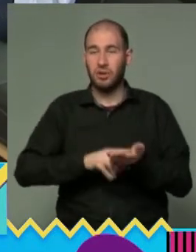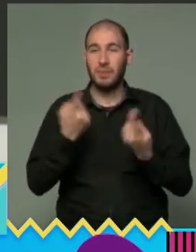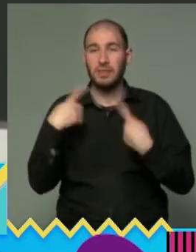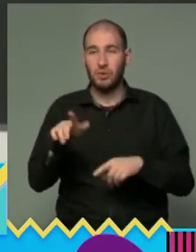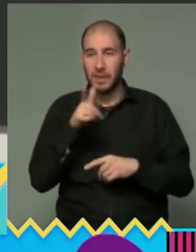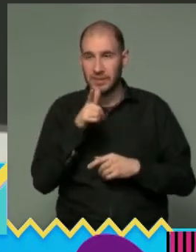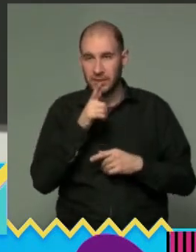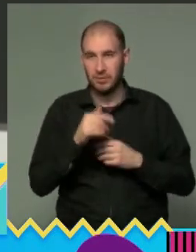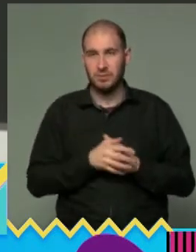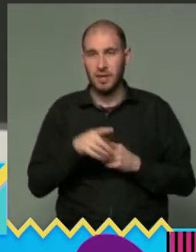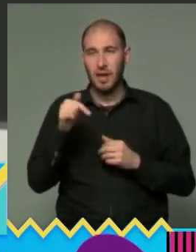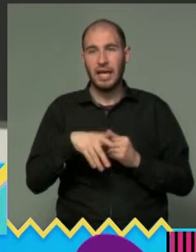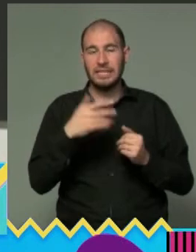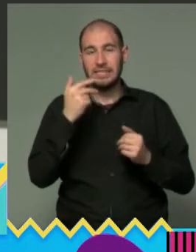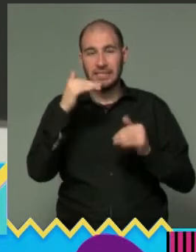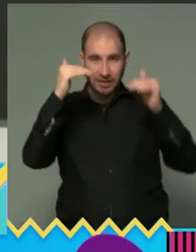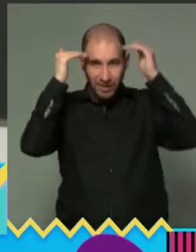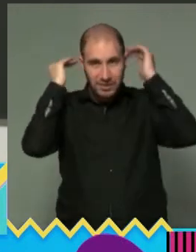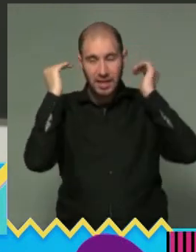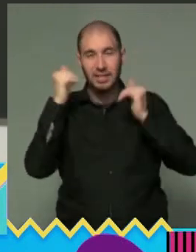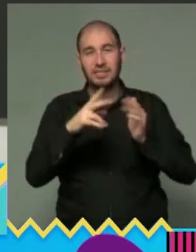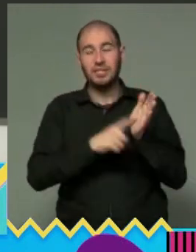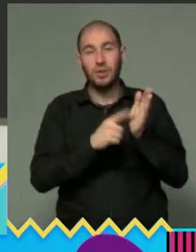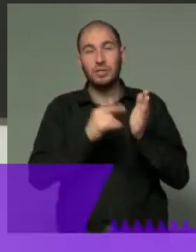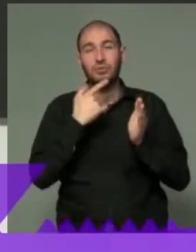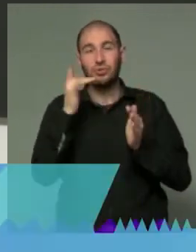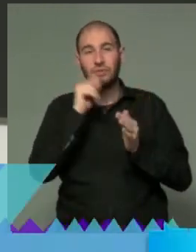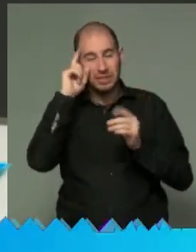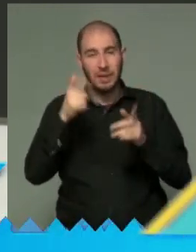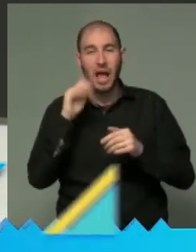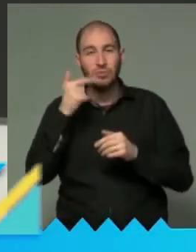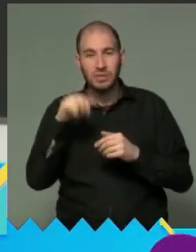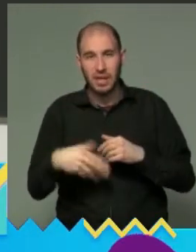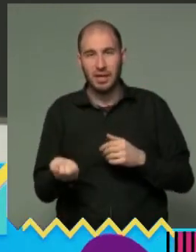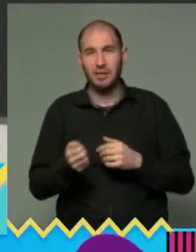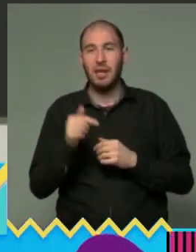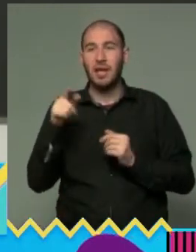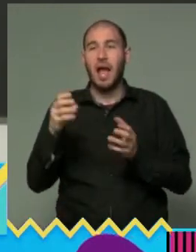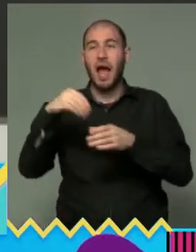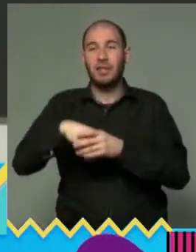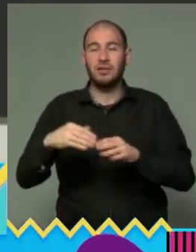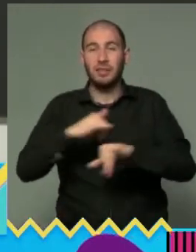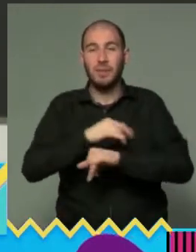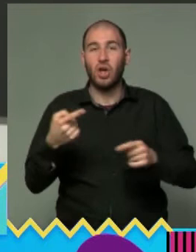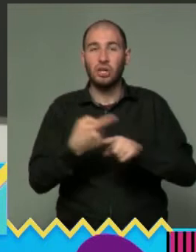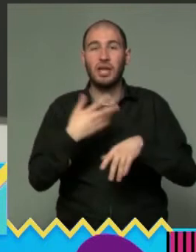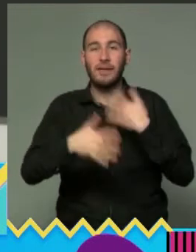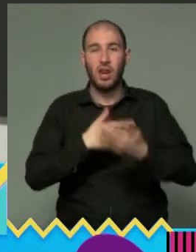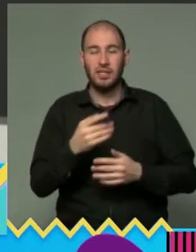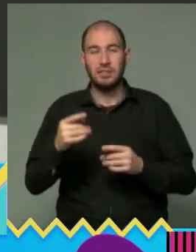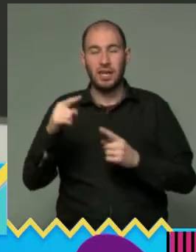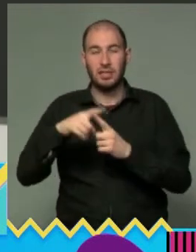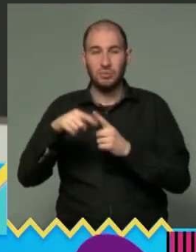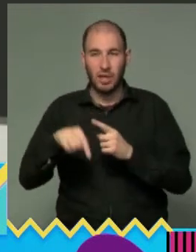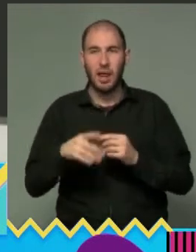Distintos Parecidos. Estamos con Sebastián Enríquez, titular del SUTE, y Agustina Marceró, miembro de la campaña contra la violencia institucional.